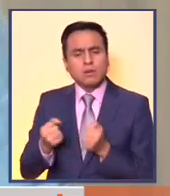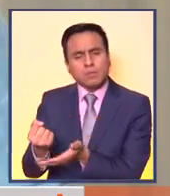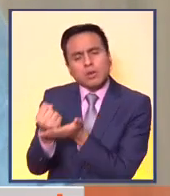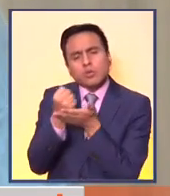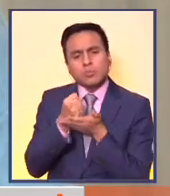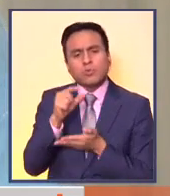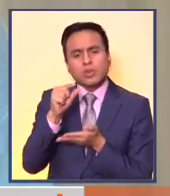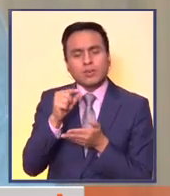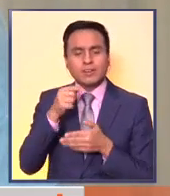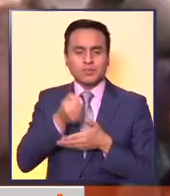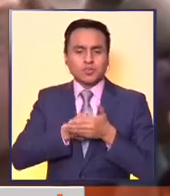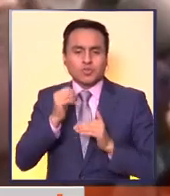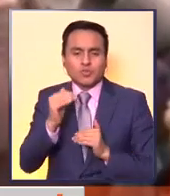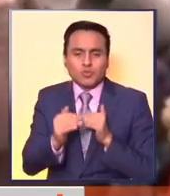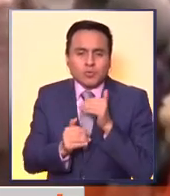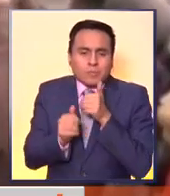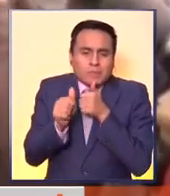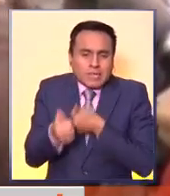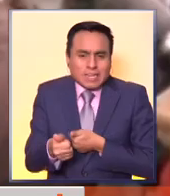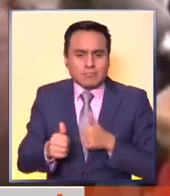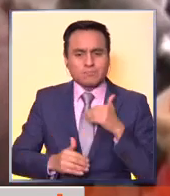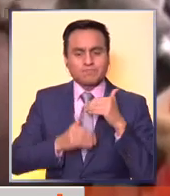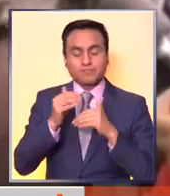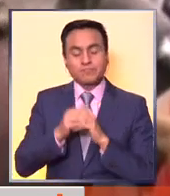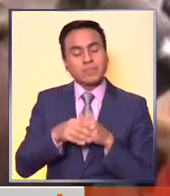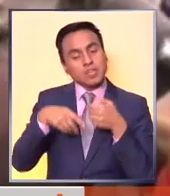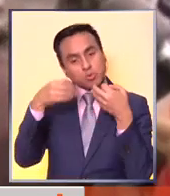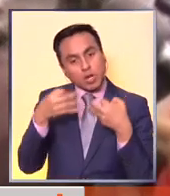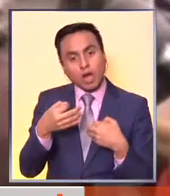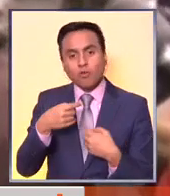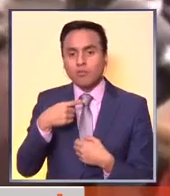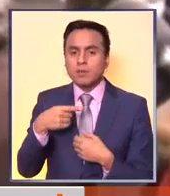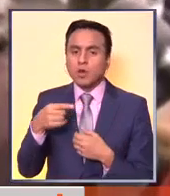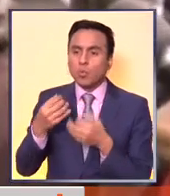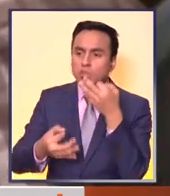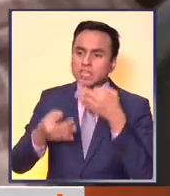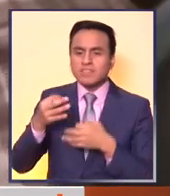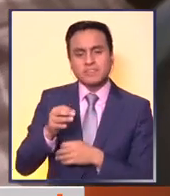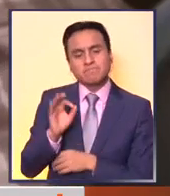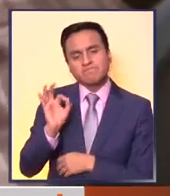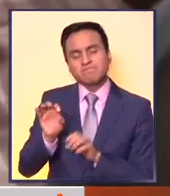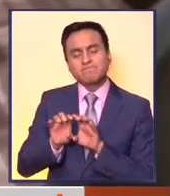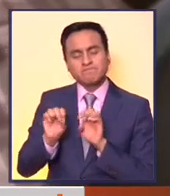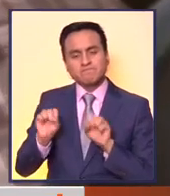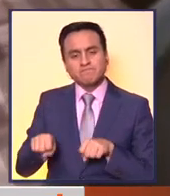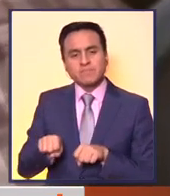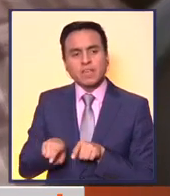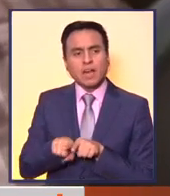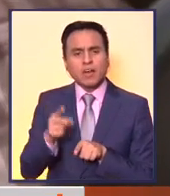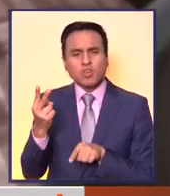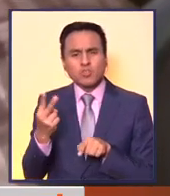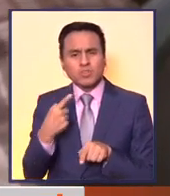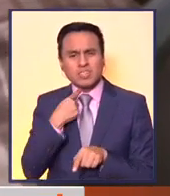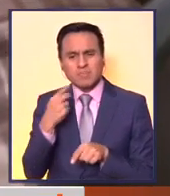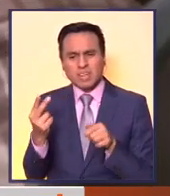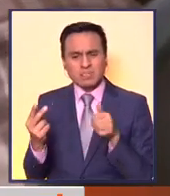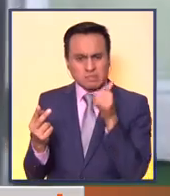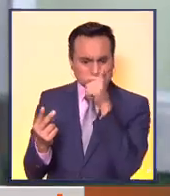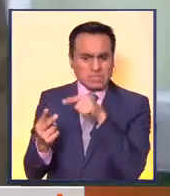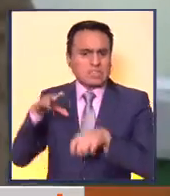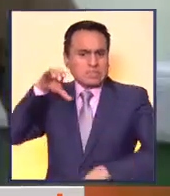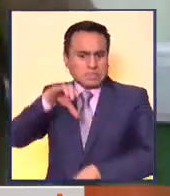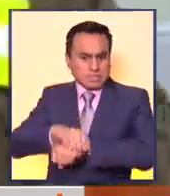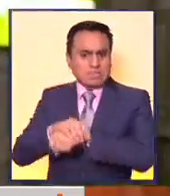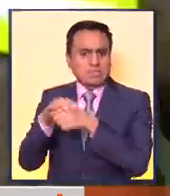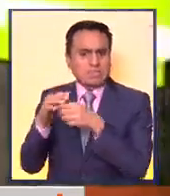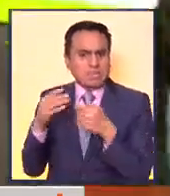te digo, superando todo este tema. Asegura estar conforme con la justicia. Recordemos que ambos sujetos implicados fueron detenidos. Uno